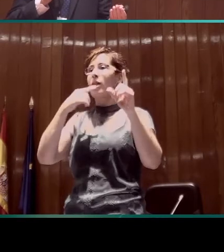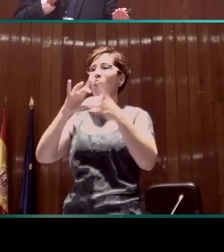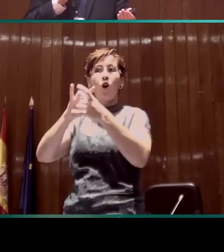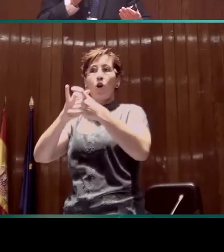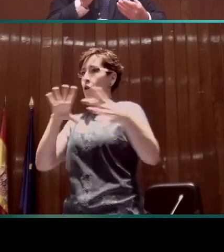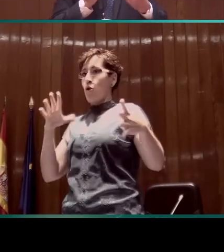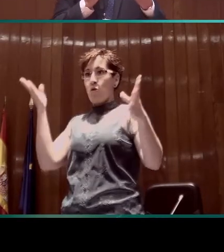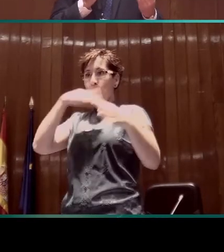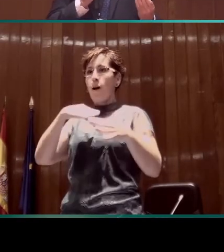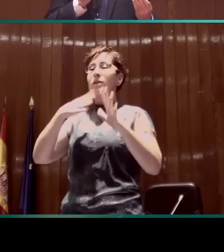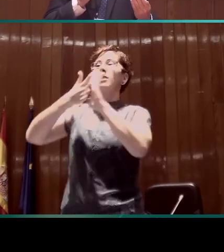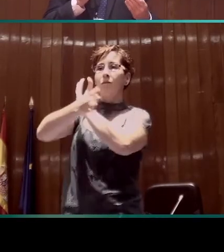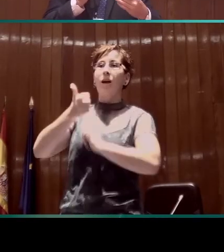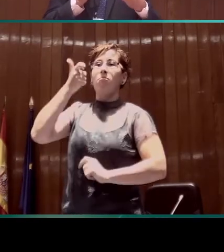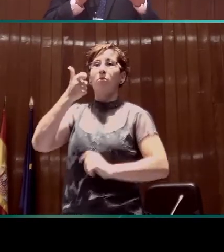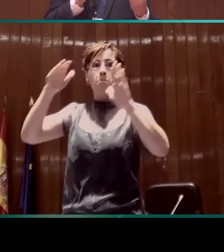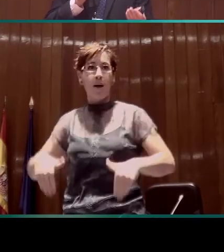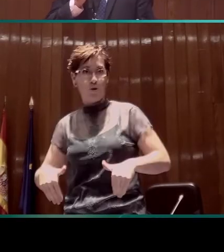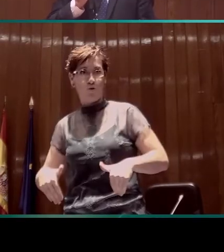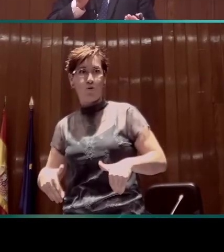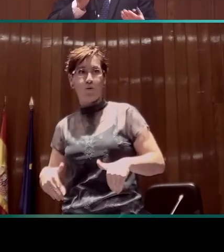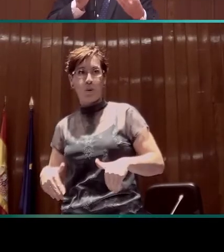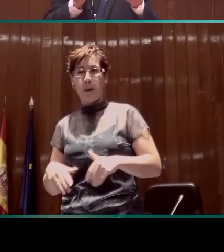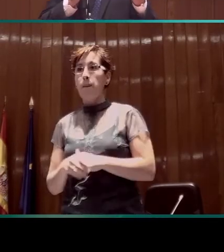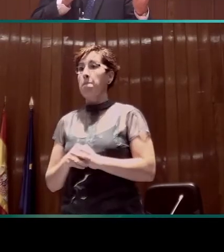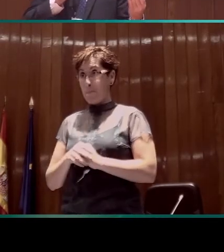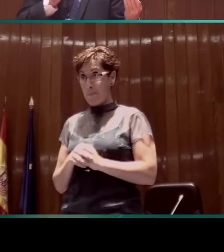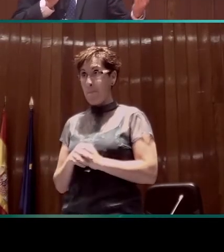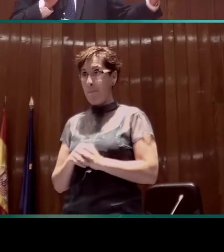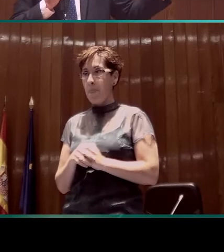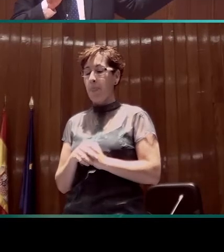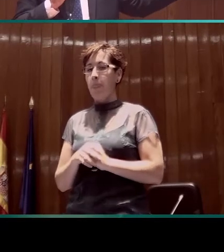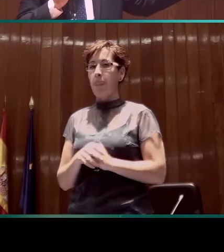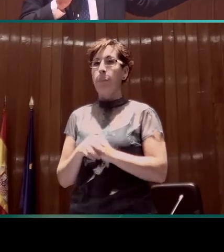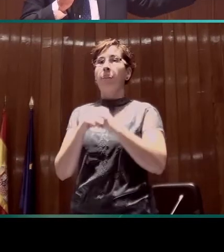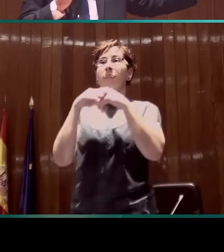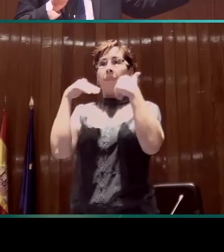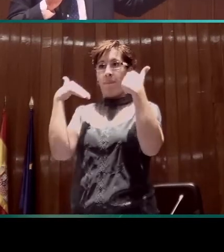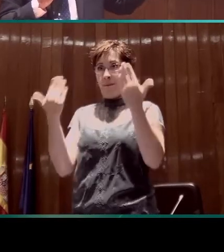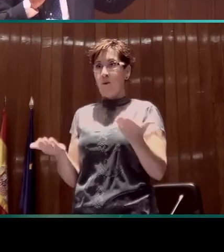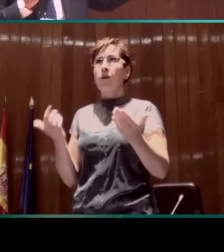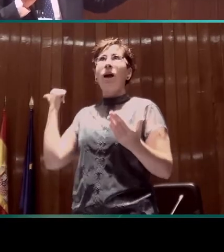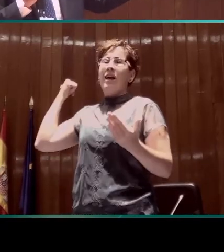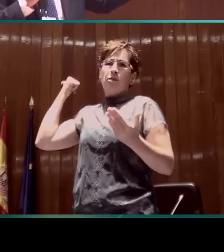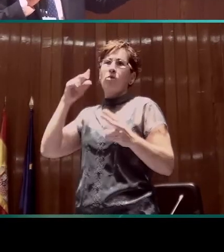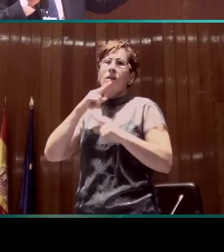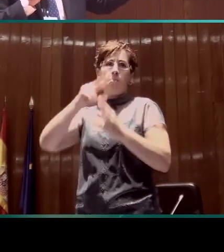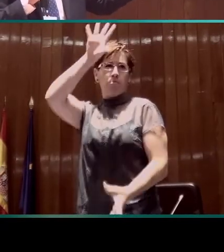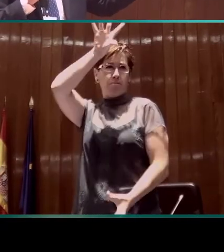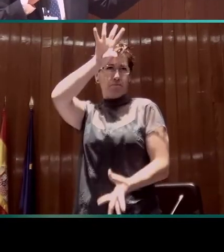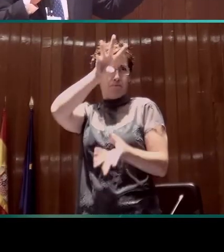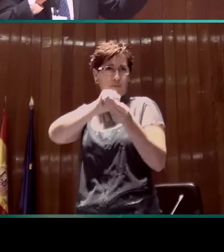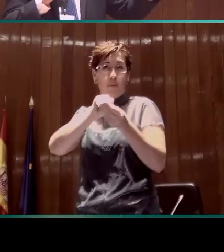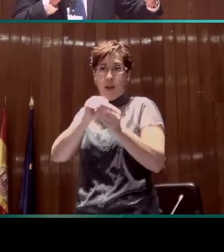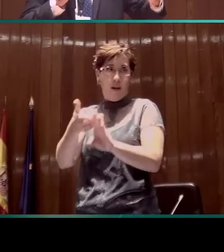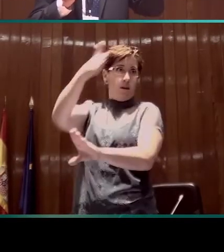tardo menos con el relacionado que con el no relacionado. Bueno, pues lo que ocurre, y eso es un resumen de toneladas de experimentos,